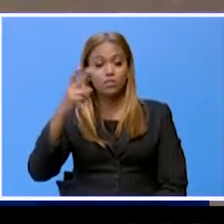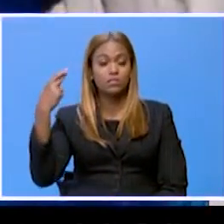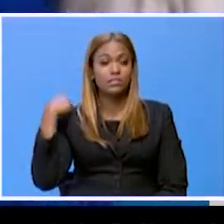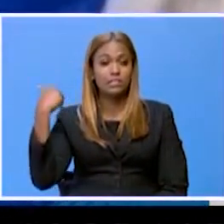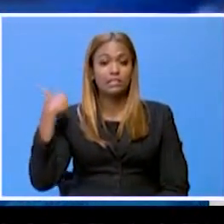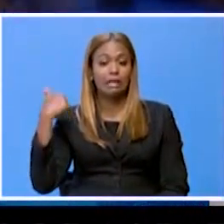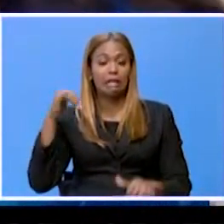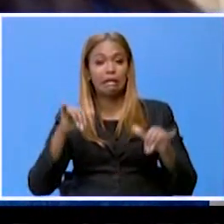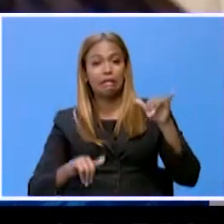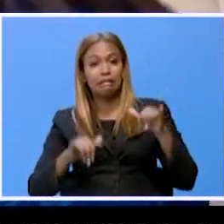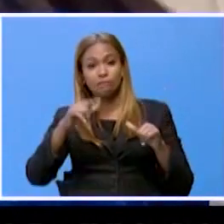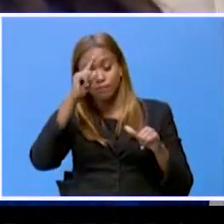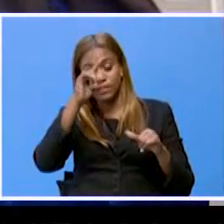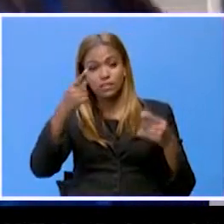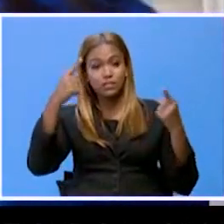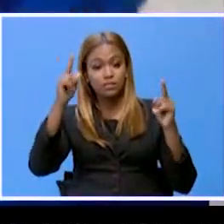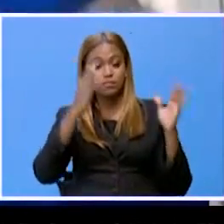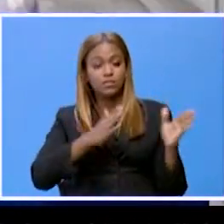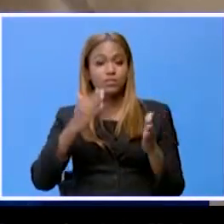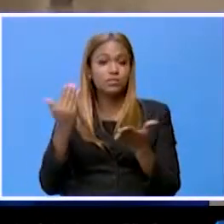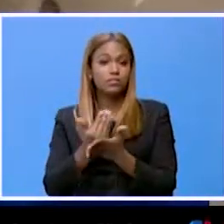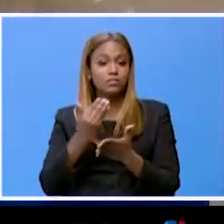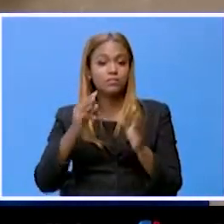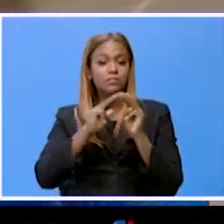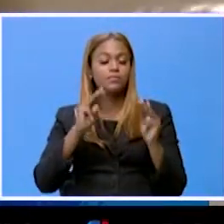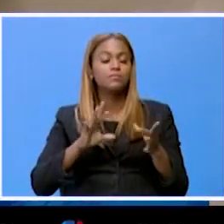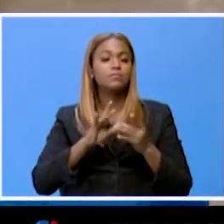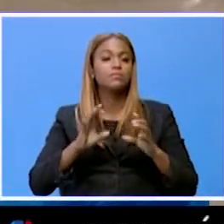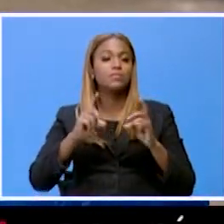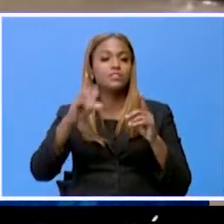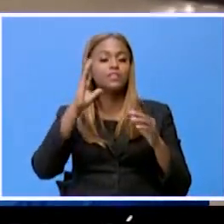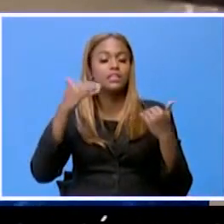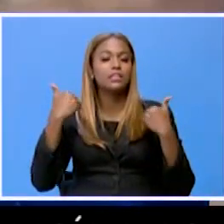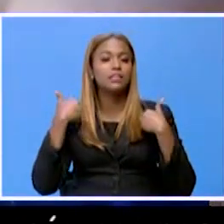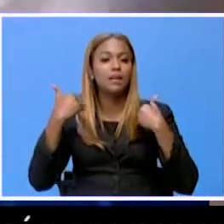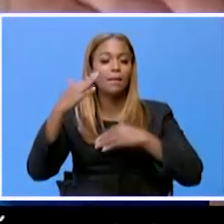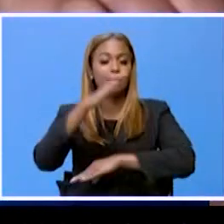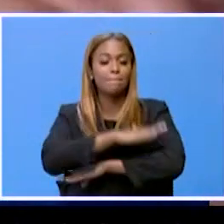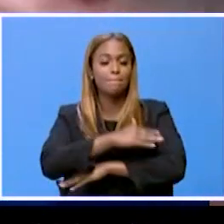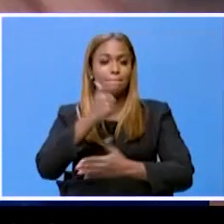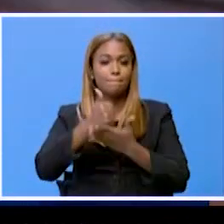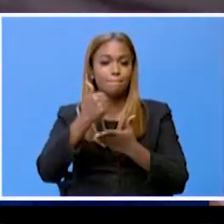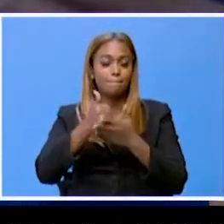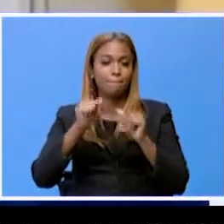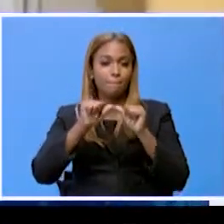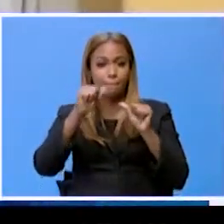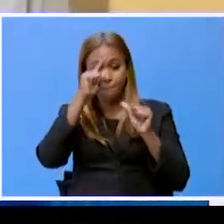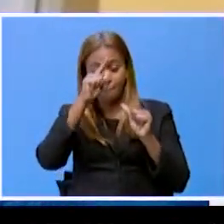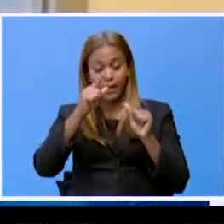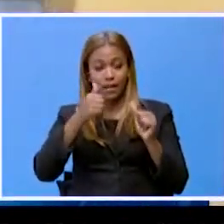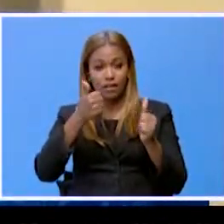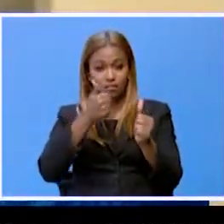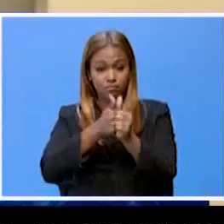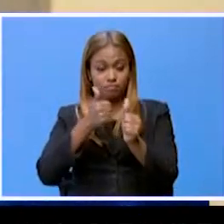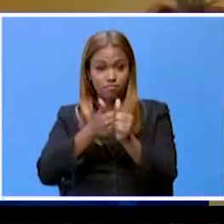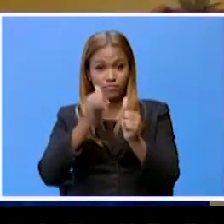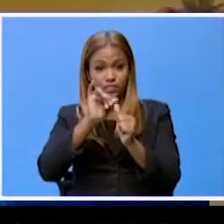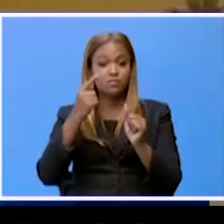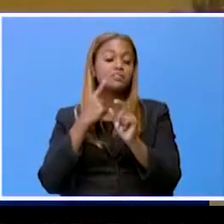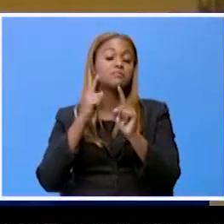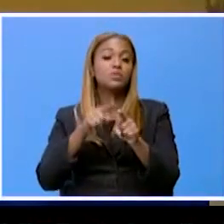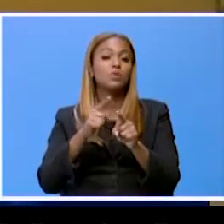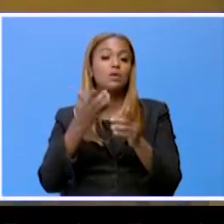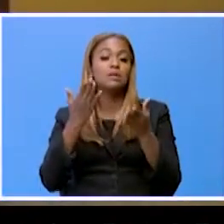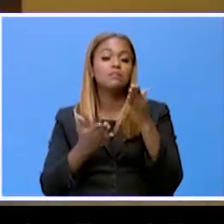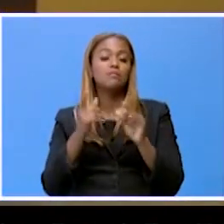tengan dudas sobre este nuevo proceso, el Ministerio de Educación contará con una mesa de ayuda permanente para dar orientación y responder las